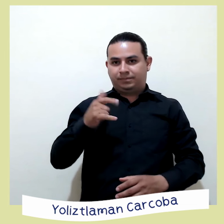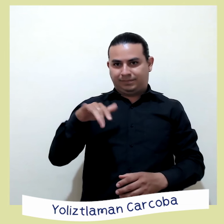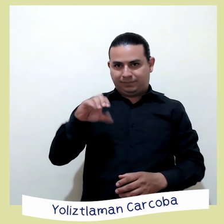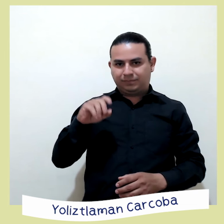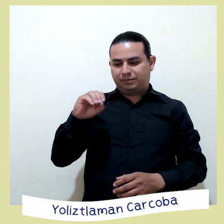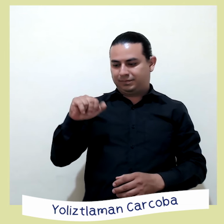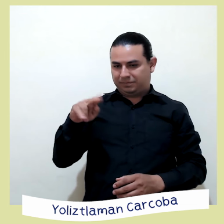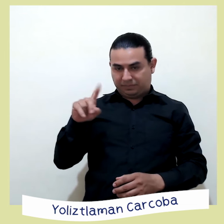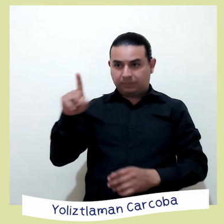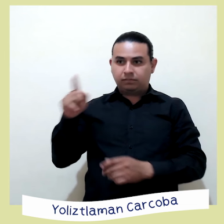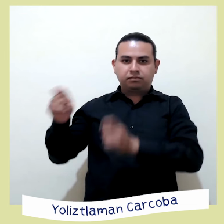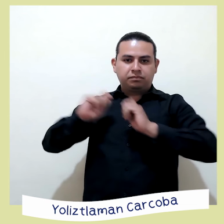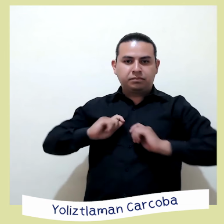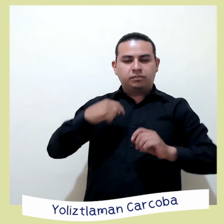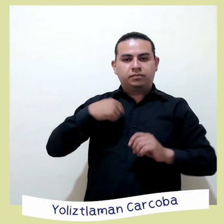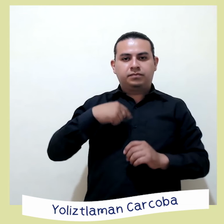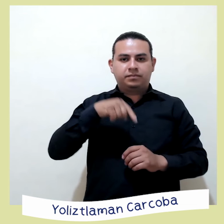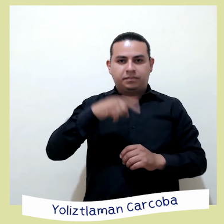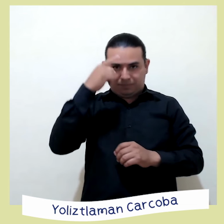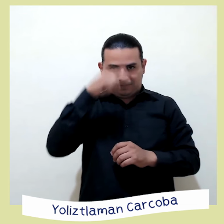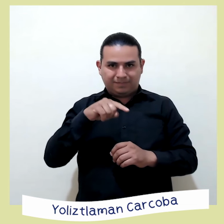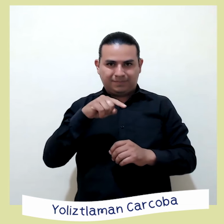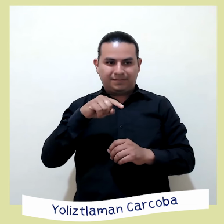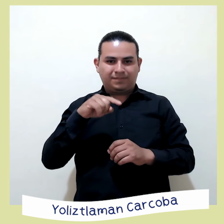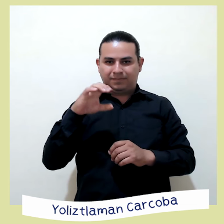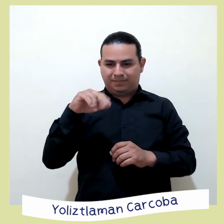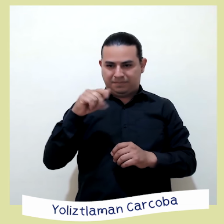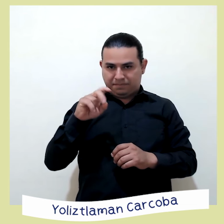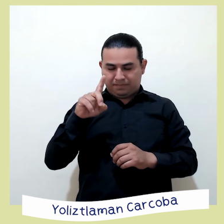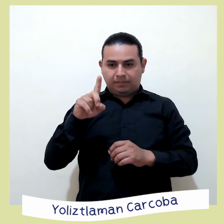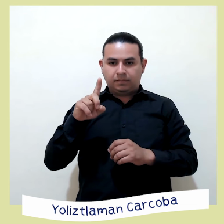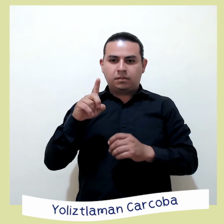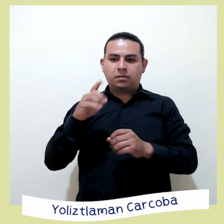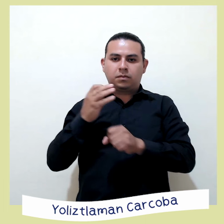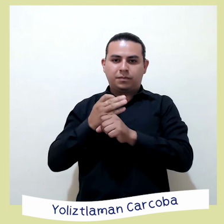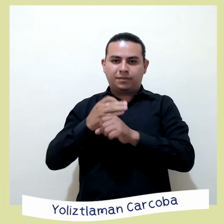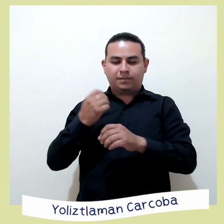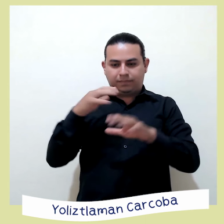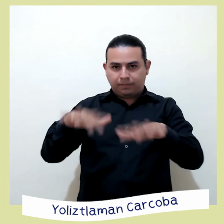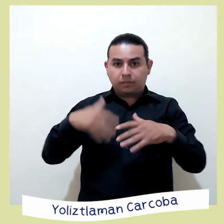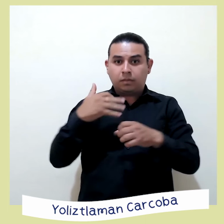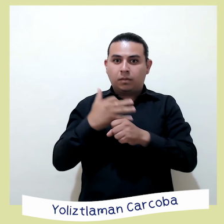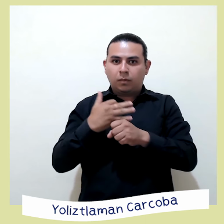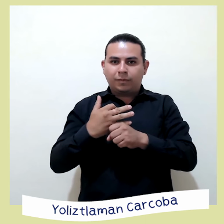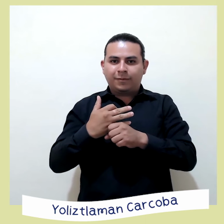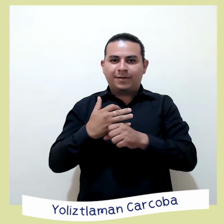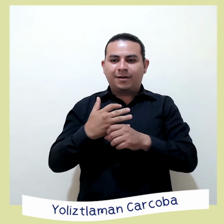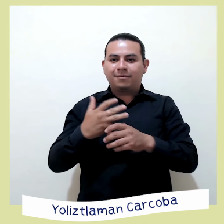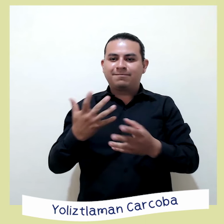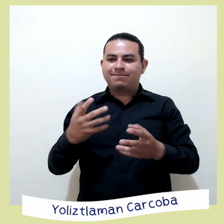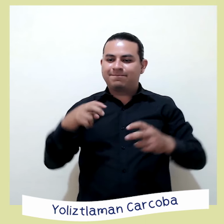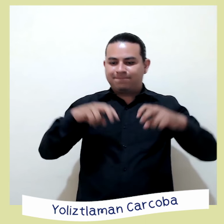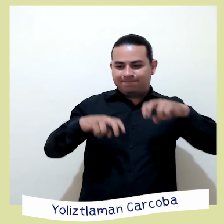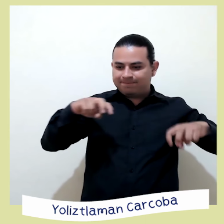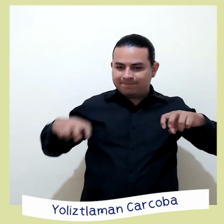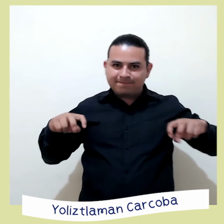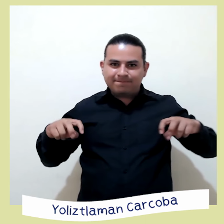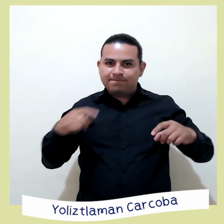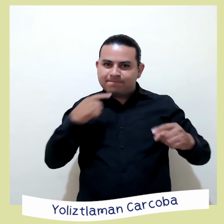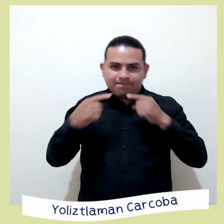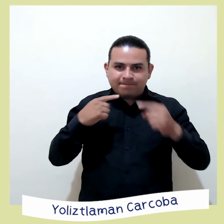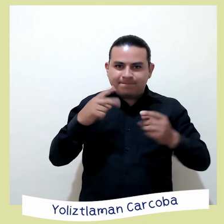Soy Ignacio Cuevas de la Garza, especialista en Derechos Humanos del CONAPRED, muy honrado en participar en esta institución, y